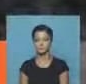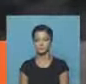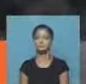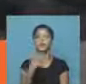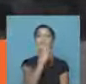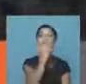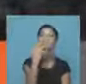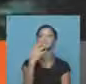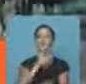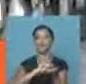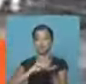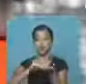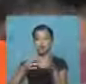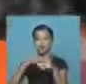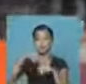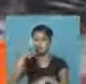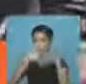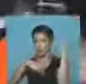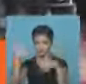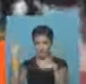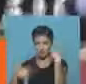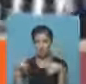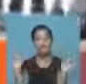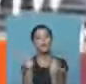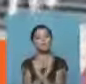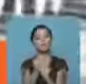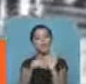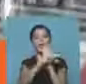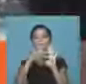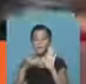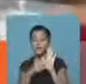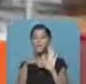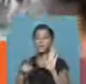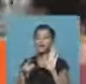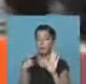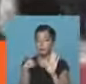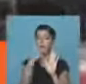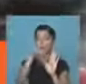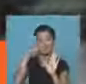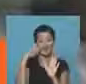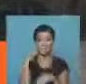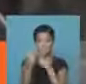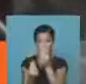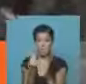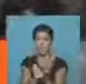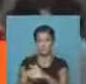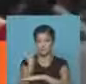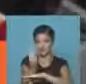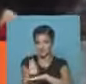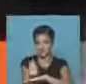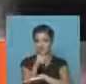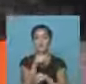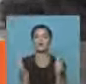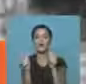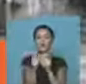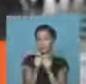...25 senadores de diferentes partidos políticos aprobaron la enmienda para la reelección presidencial en una reunión convocada